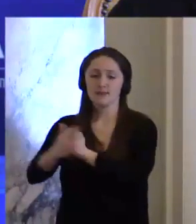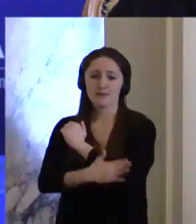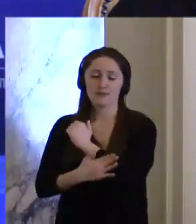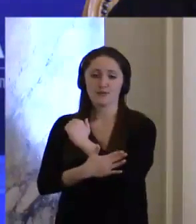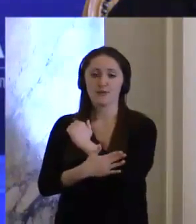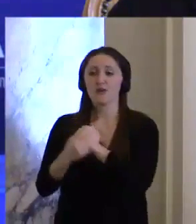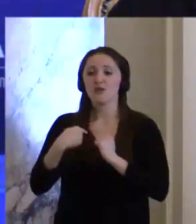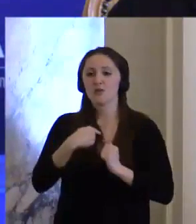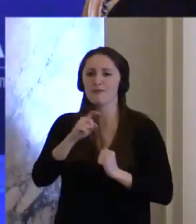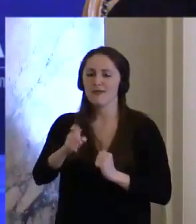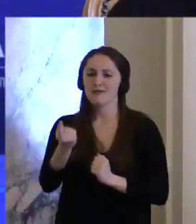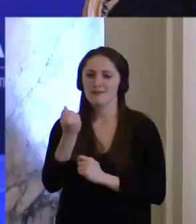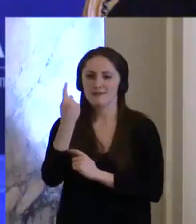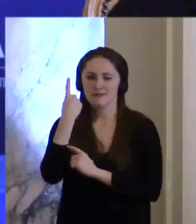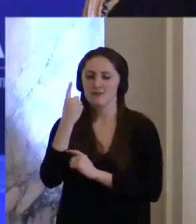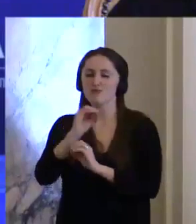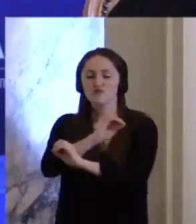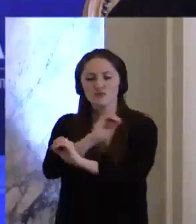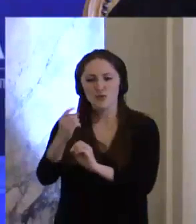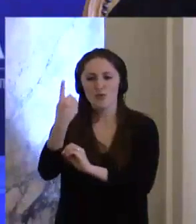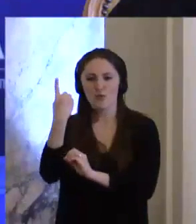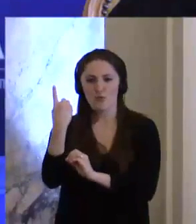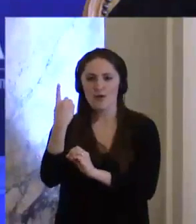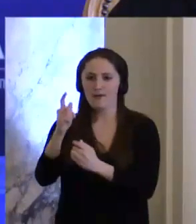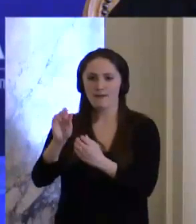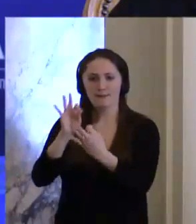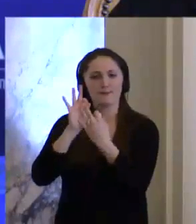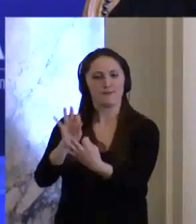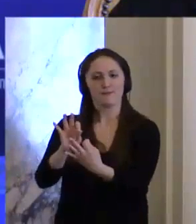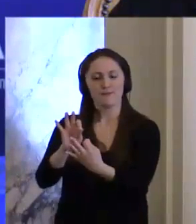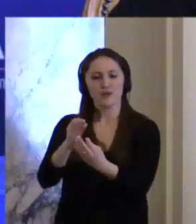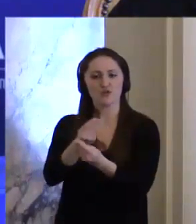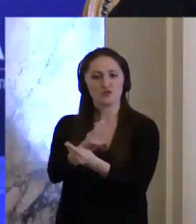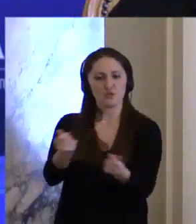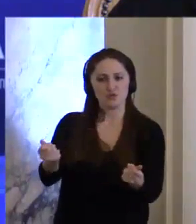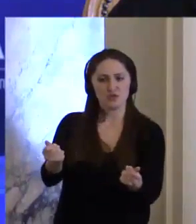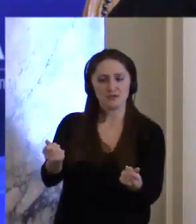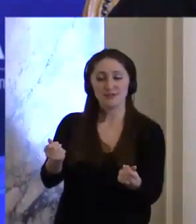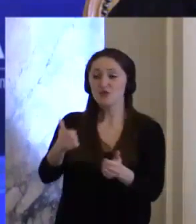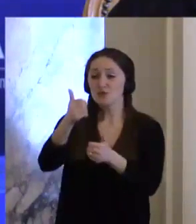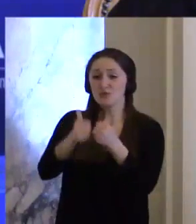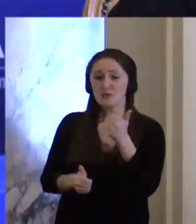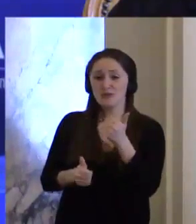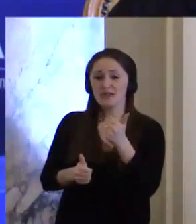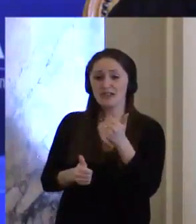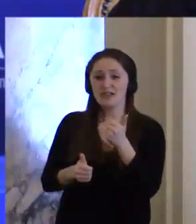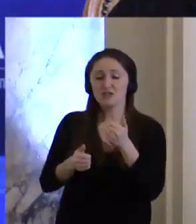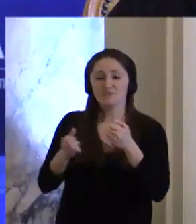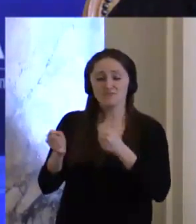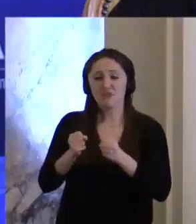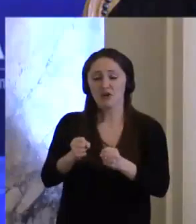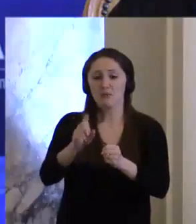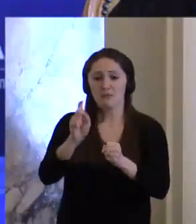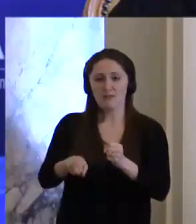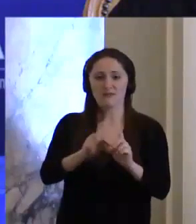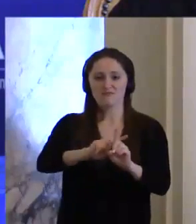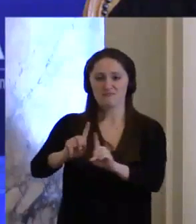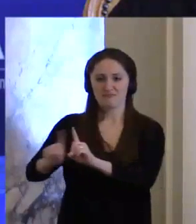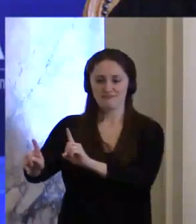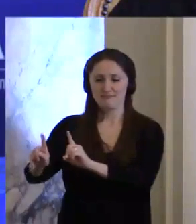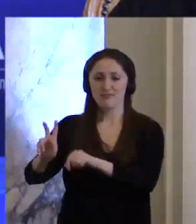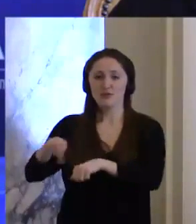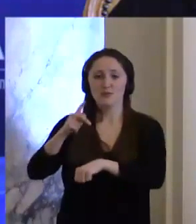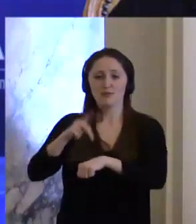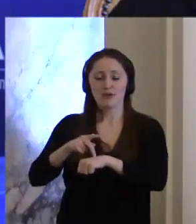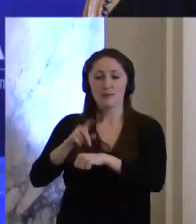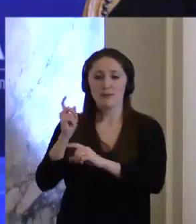mismo plan, todo con el mismo mecanismo. Los principios permanecen en la defensa de los derechos de todos los seres humanos.